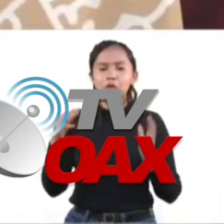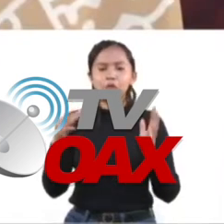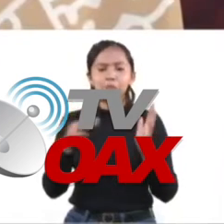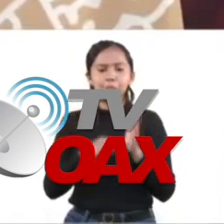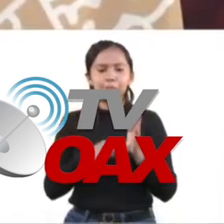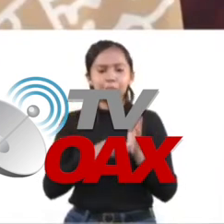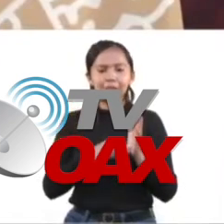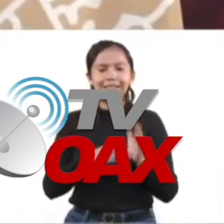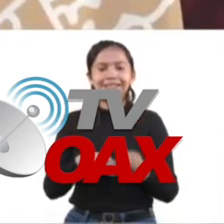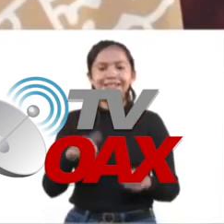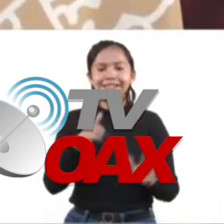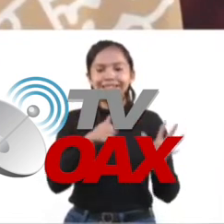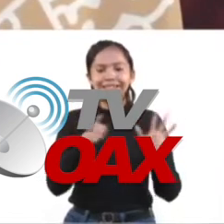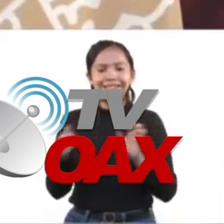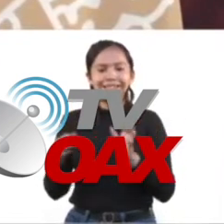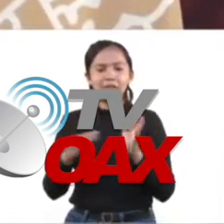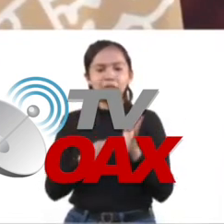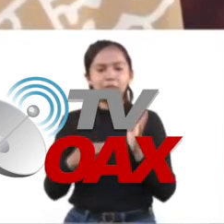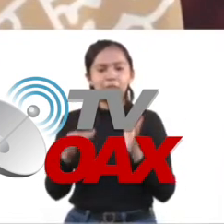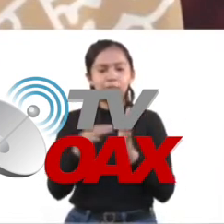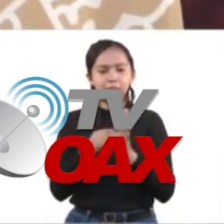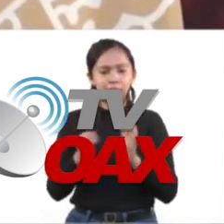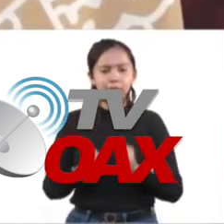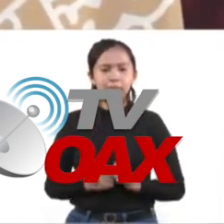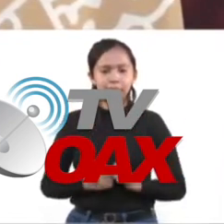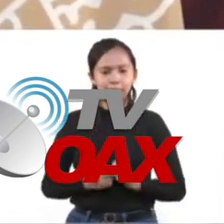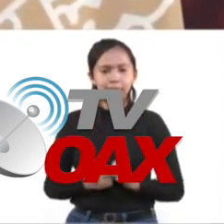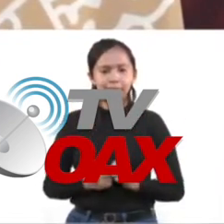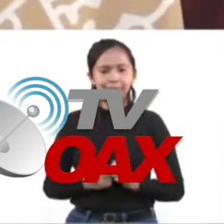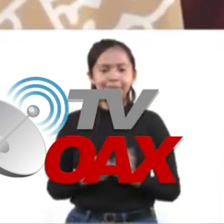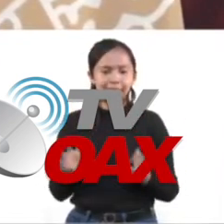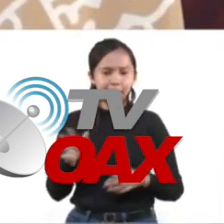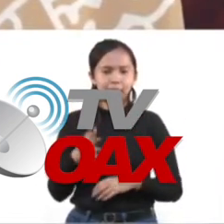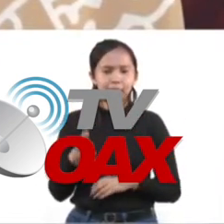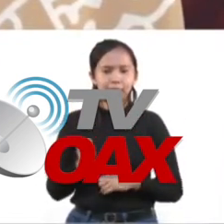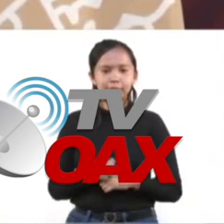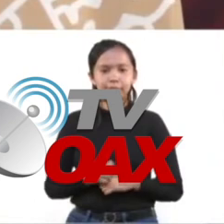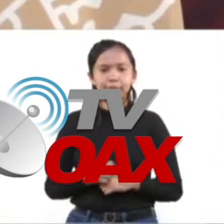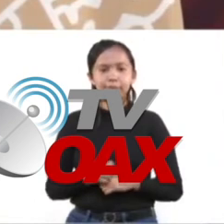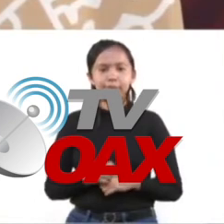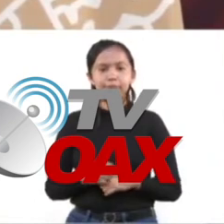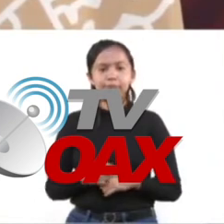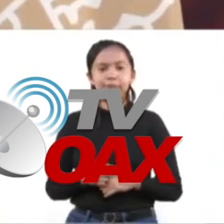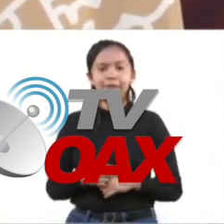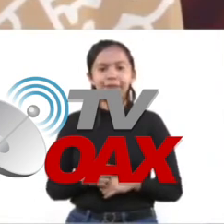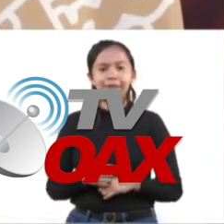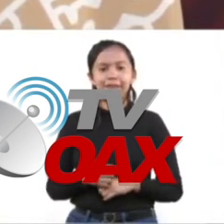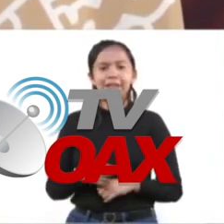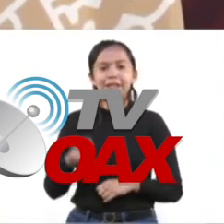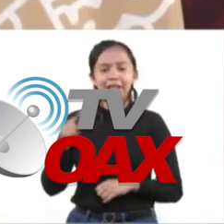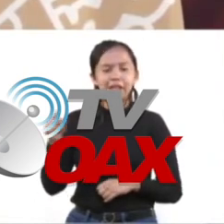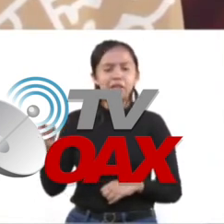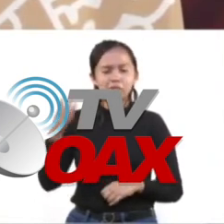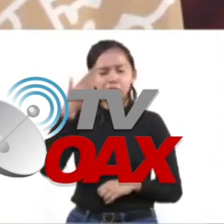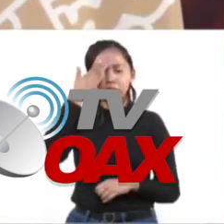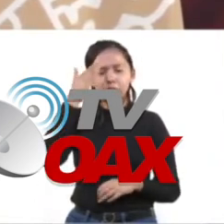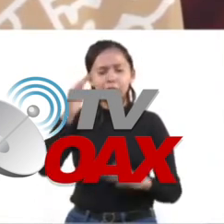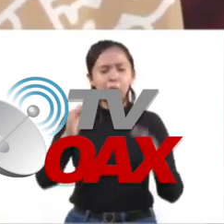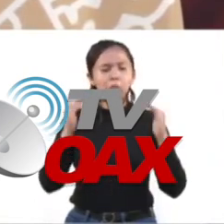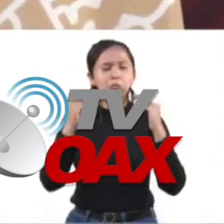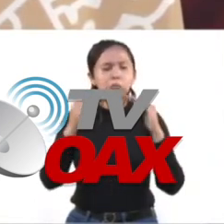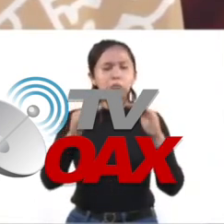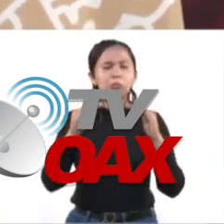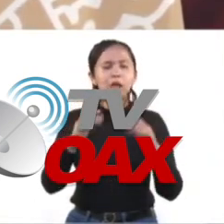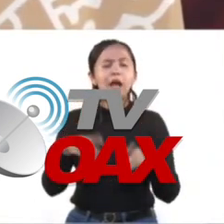millones. Lo que pasa es que cuando sale una licitación, los concursantes pues saben cuál es el límite, pero está en el